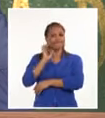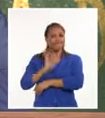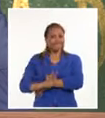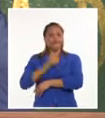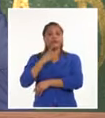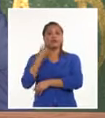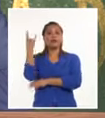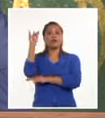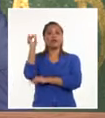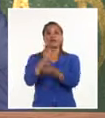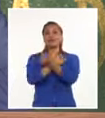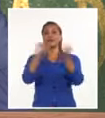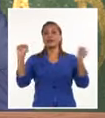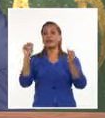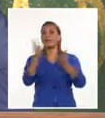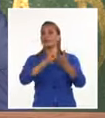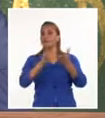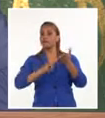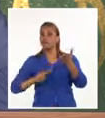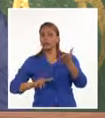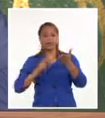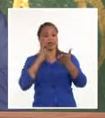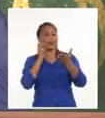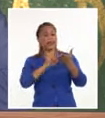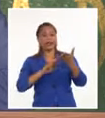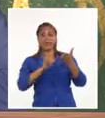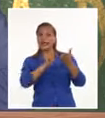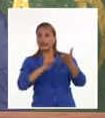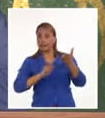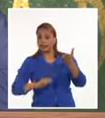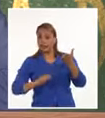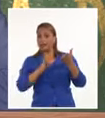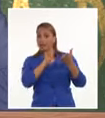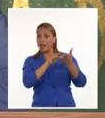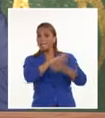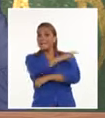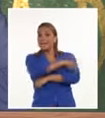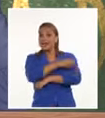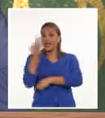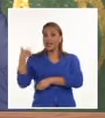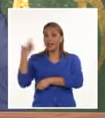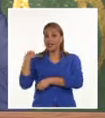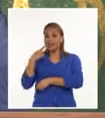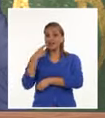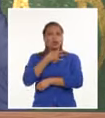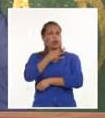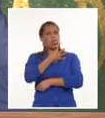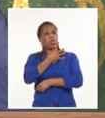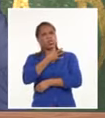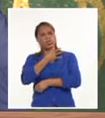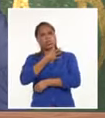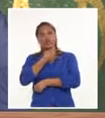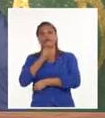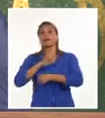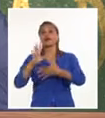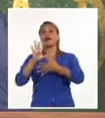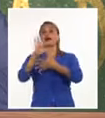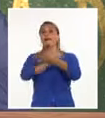declarada libre de analfabetismo. En un país que era considerado el más pobre de América del